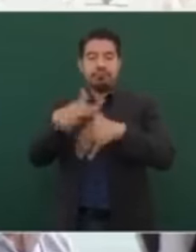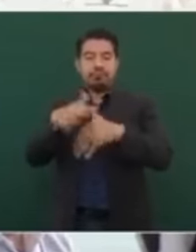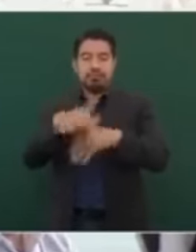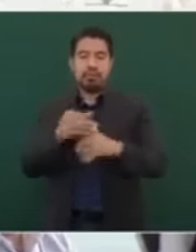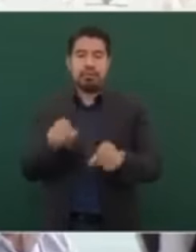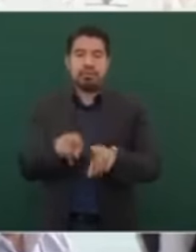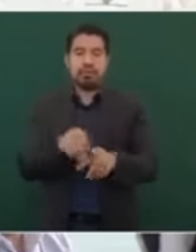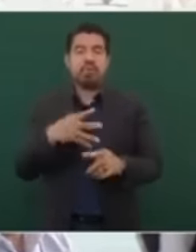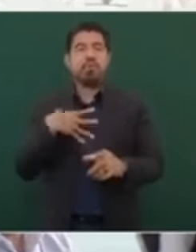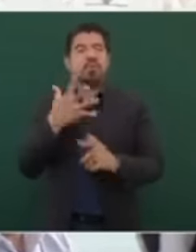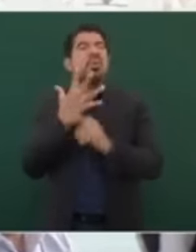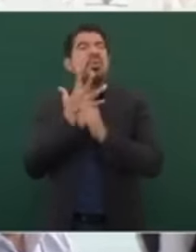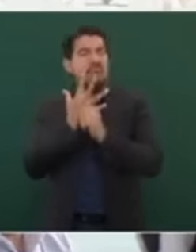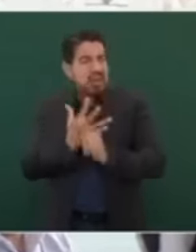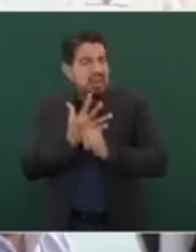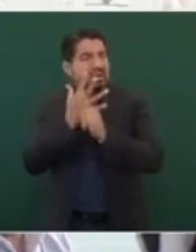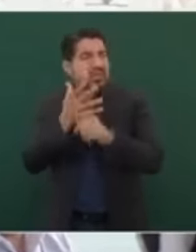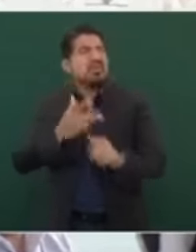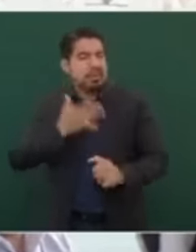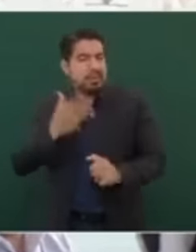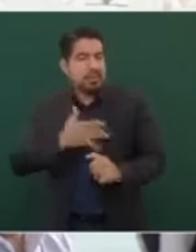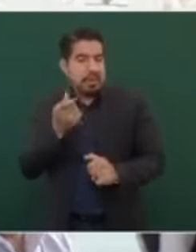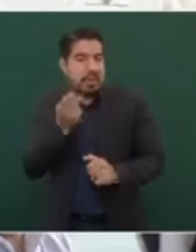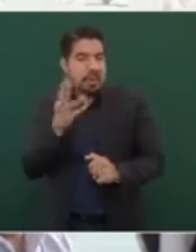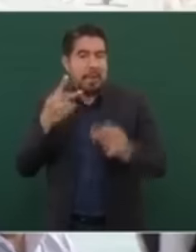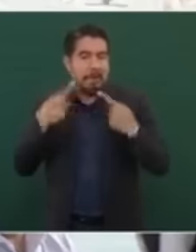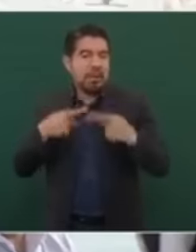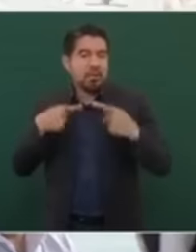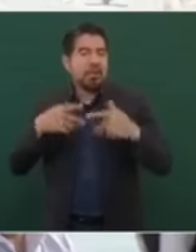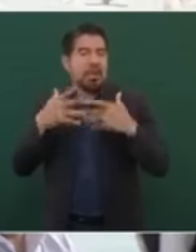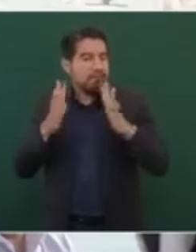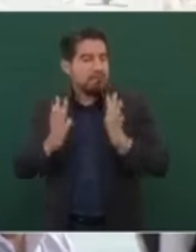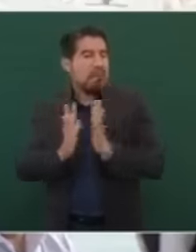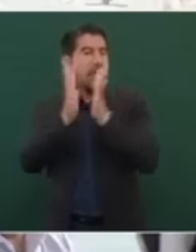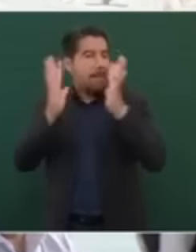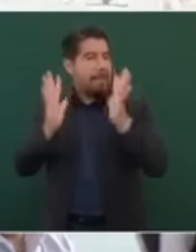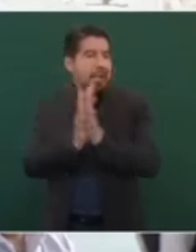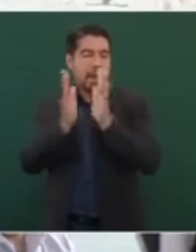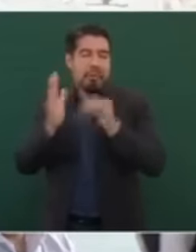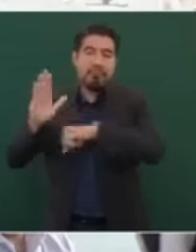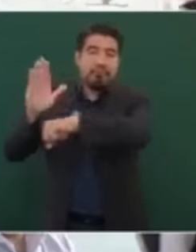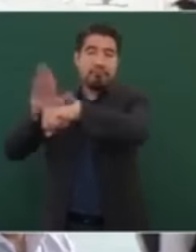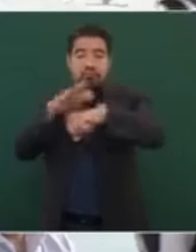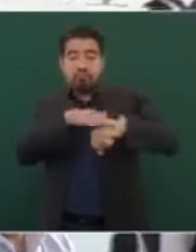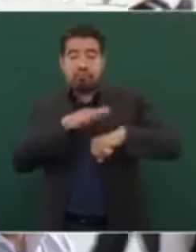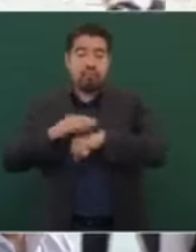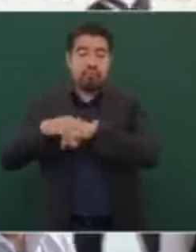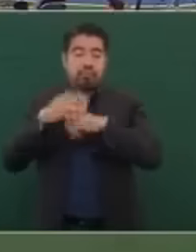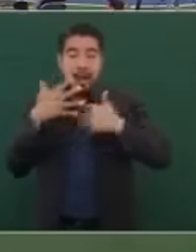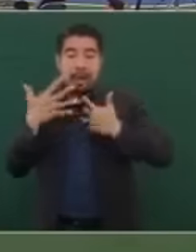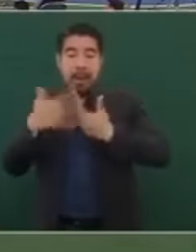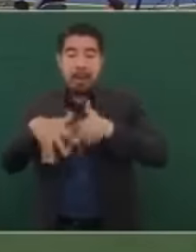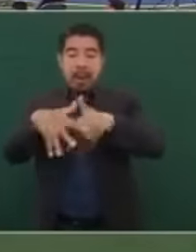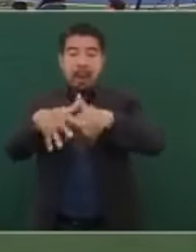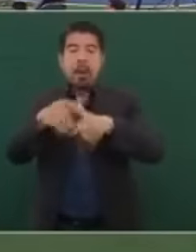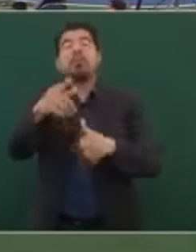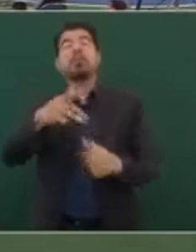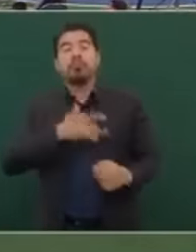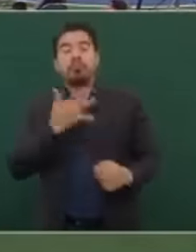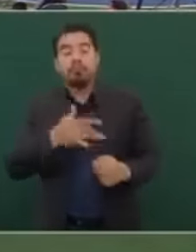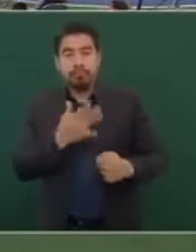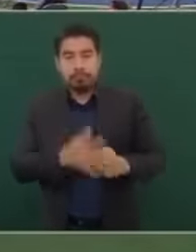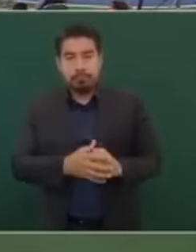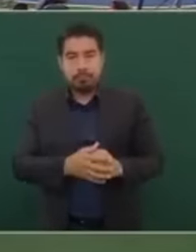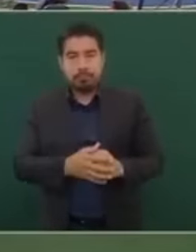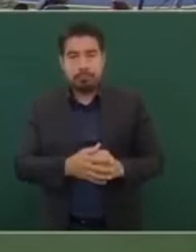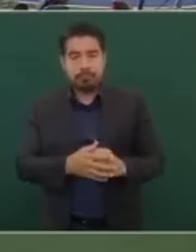leer? ¿Qué lectura darle a la respuesta de la gente que sigue participando cada vez que usted convoca una manifestación? Bueno, agradecerle